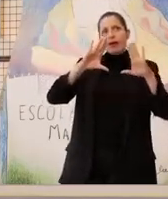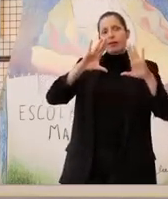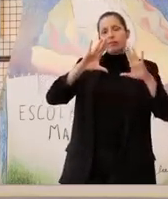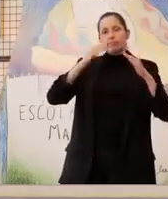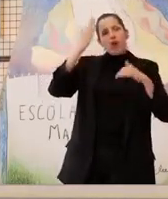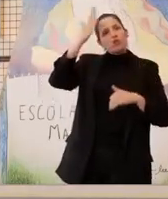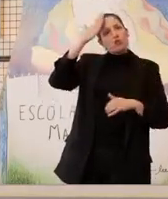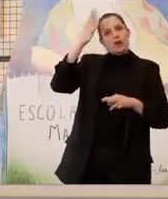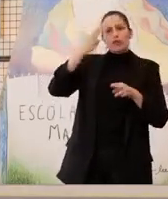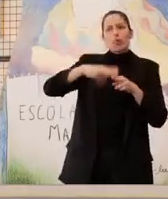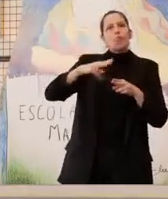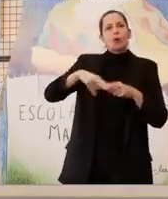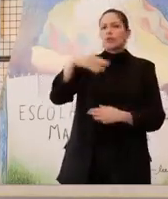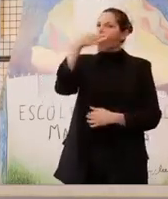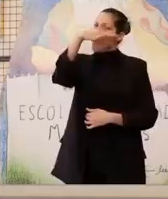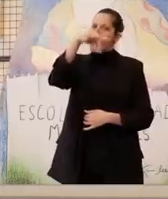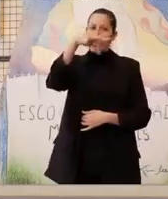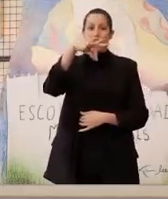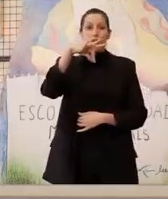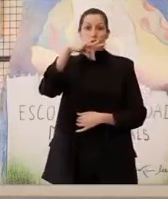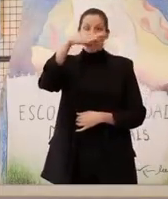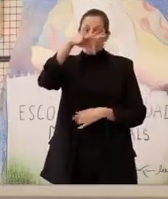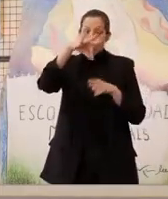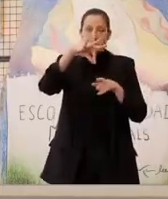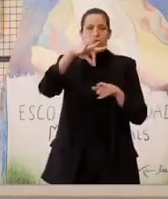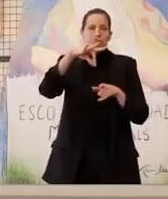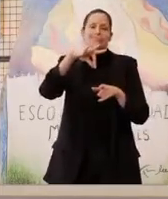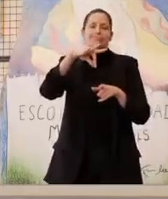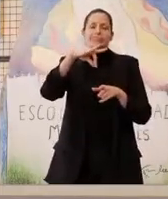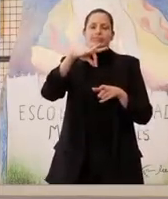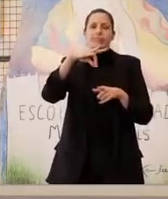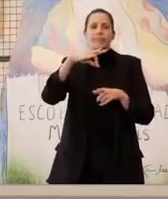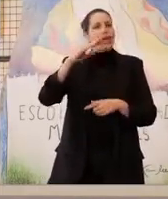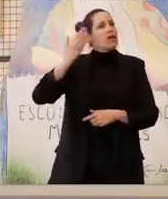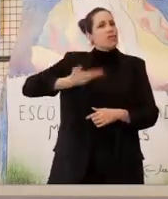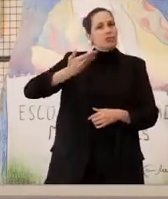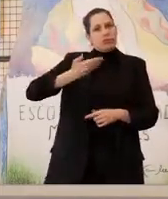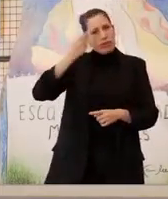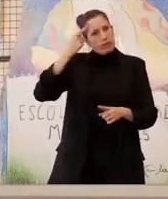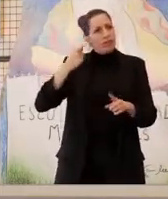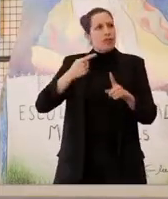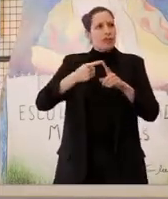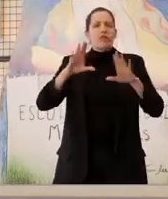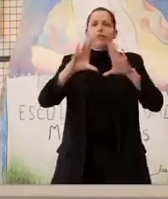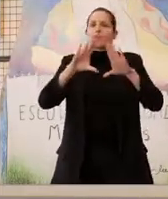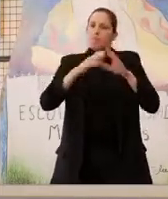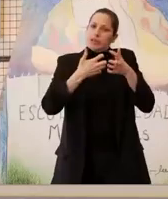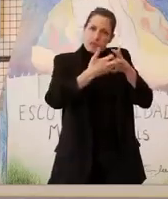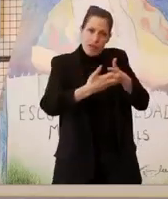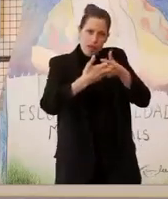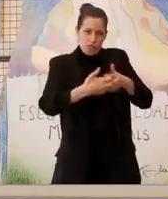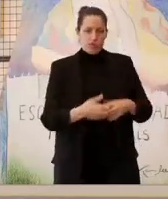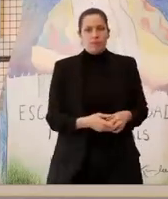la lucha política feminista bueno dicho esto solamente dos minutos que sé que tenemos